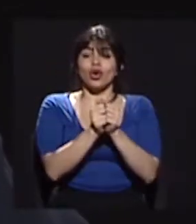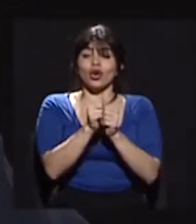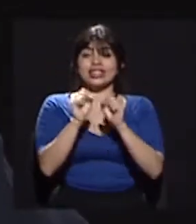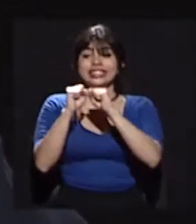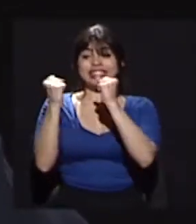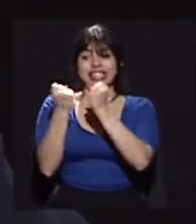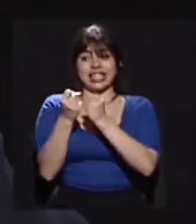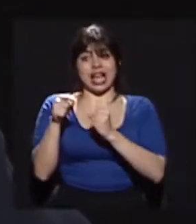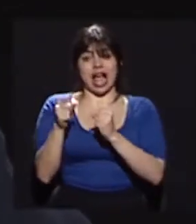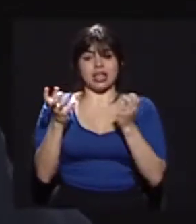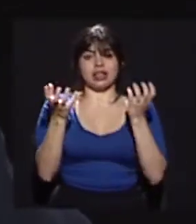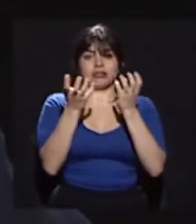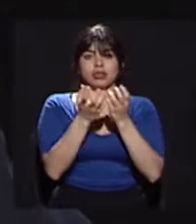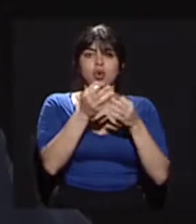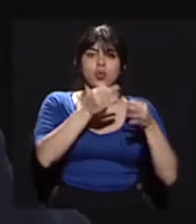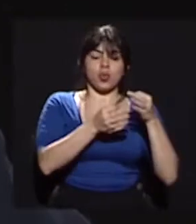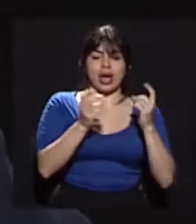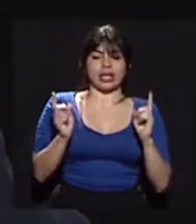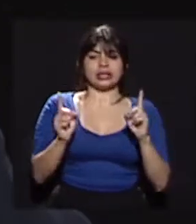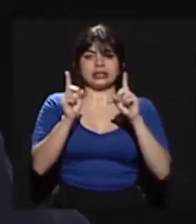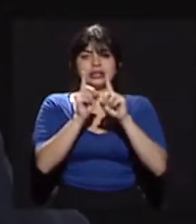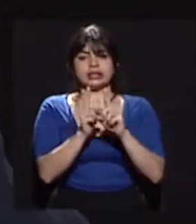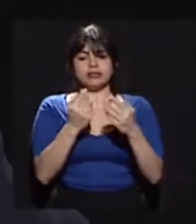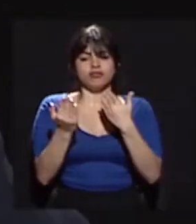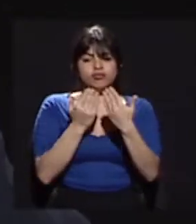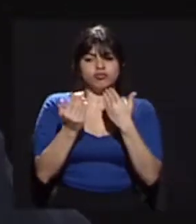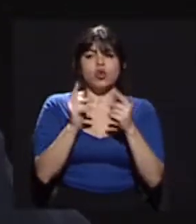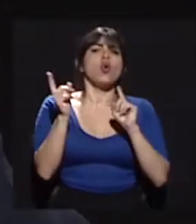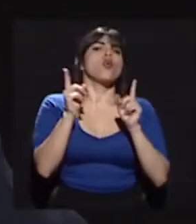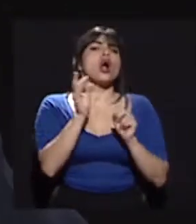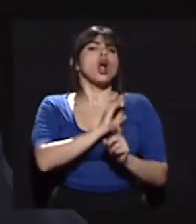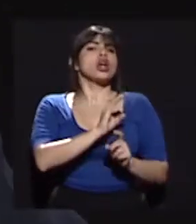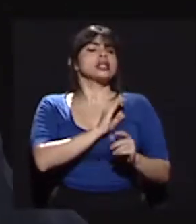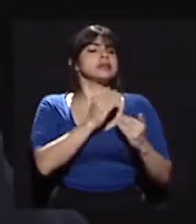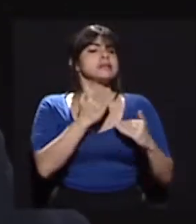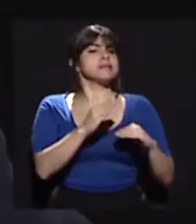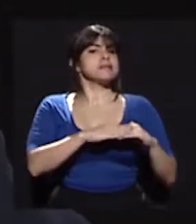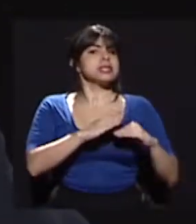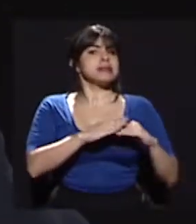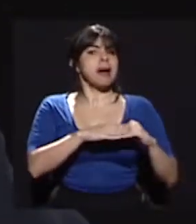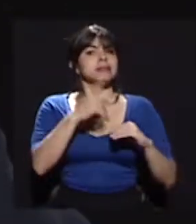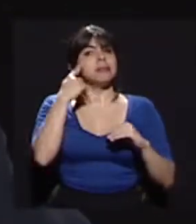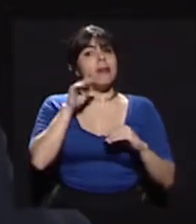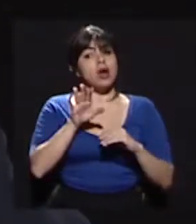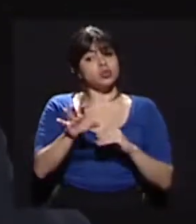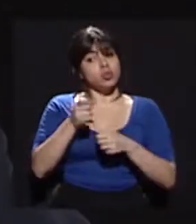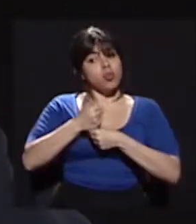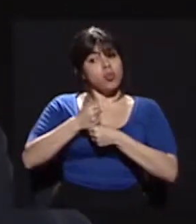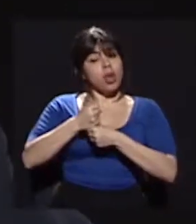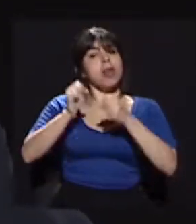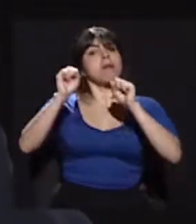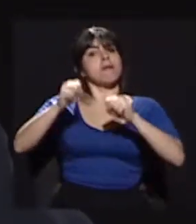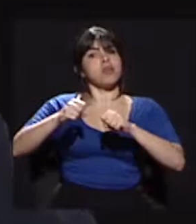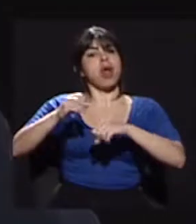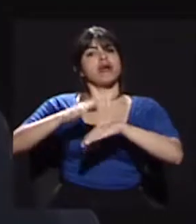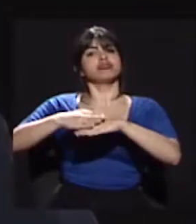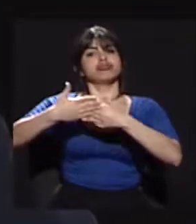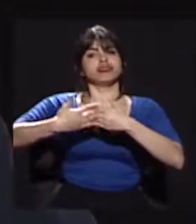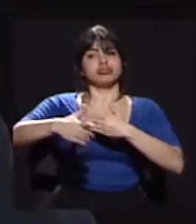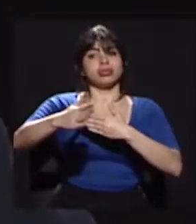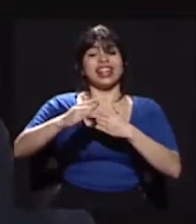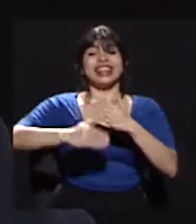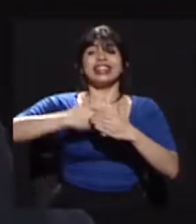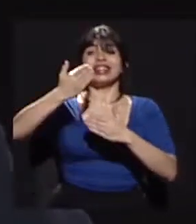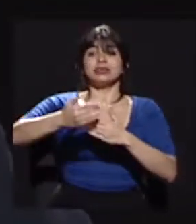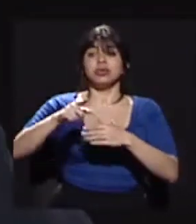sindicato respectivo cuáles son las condiciones mínimas para que esa huelga se realice y después va a